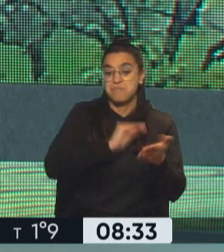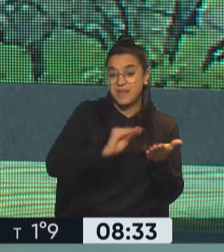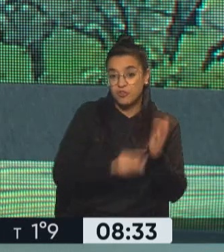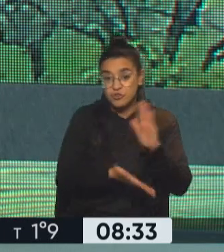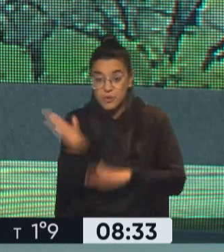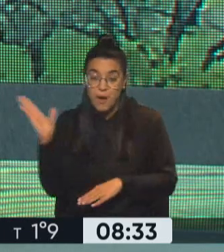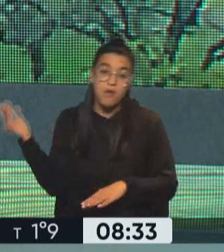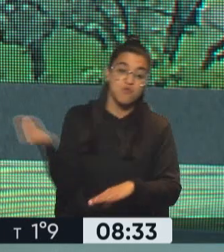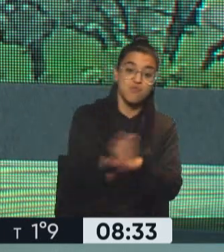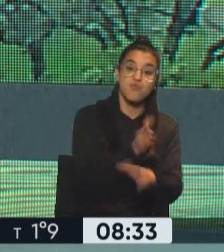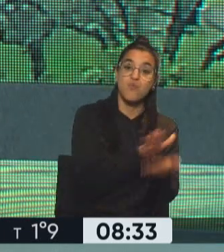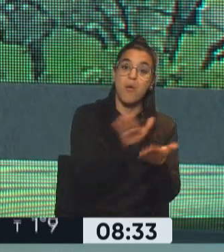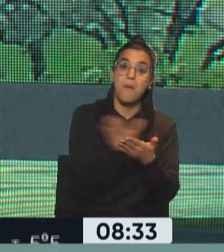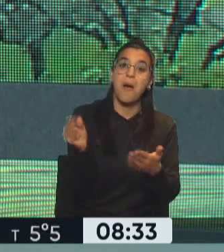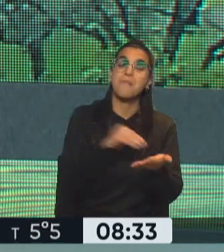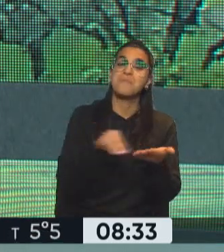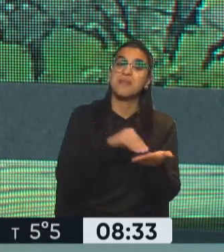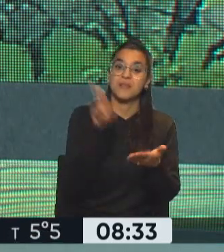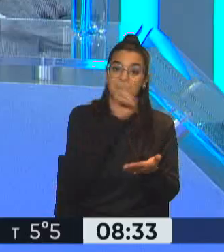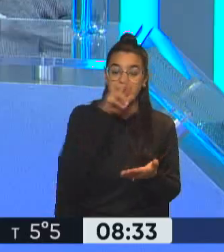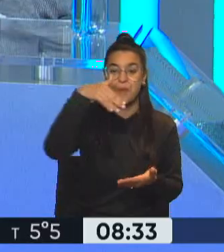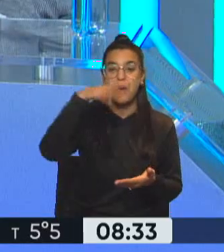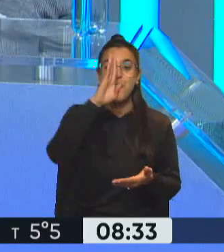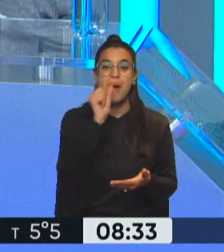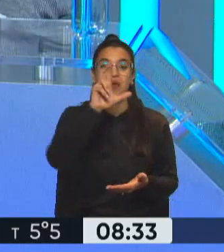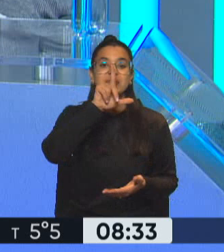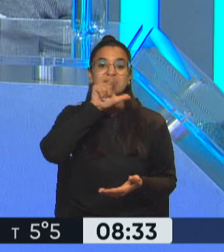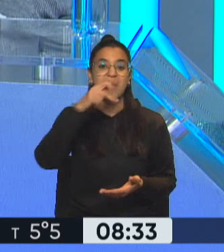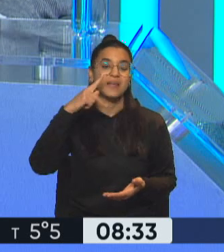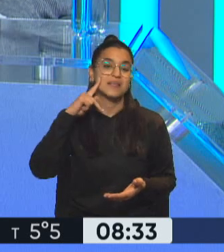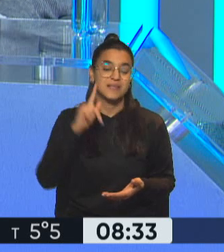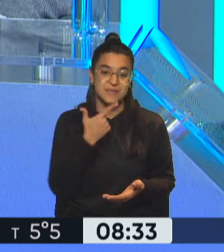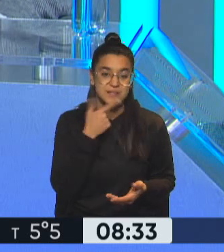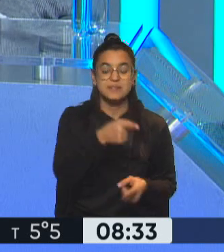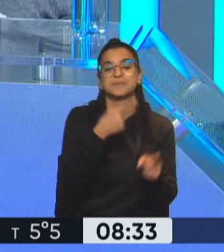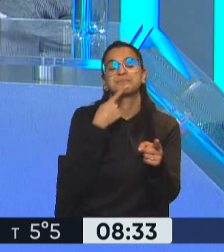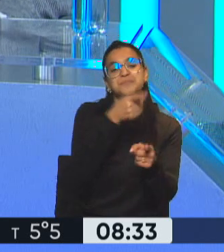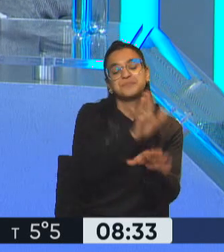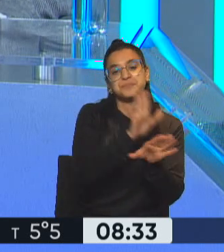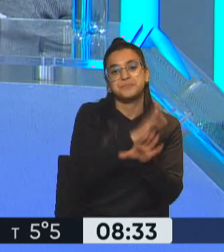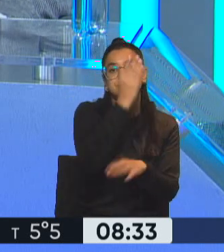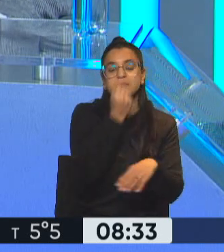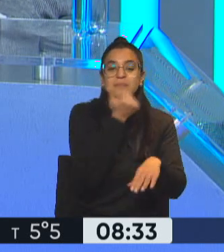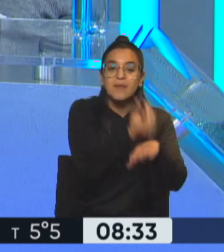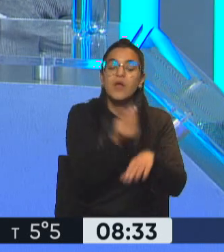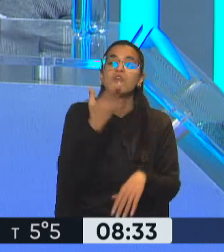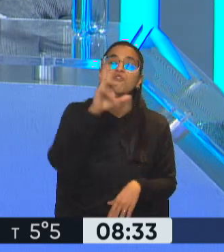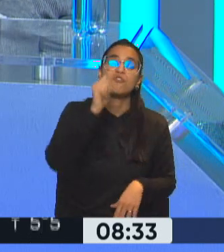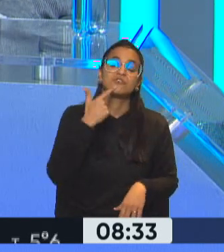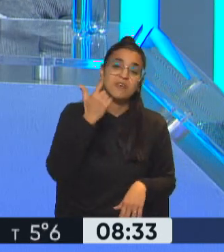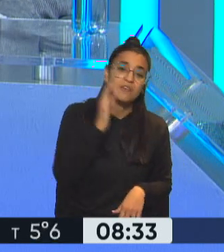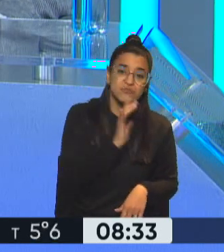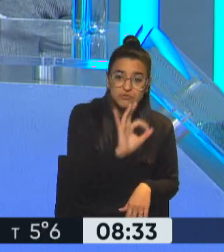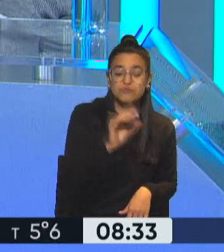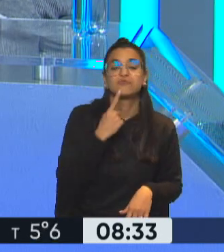llegada de una ministra, como es el caso de Batakis. Vamos a saludar a Antonio Aracre, CEO de Syngenta, y a Daniel Rosato, presidente